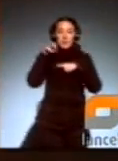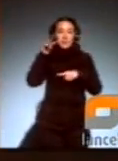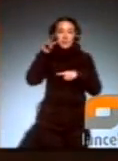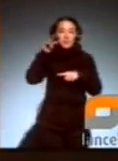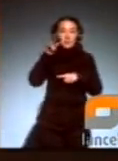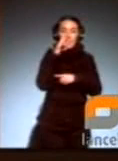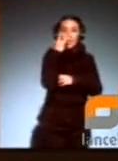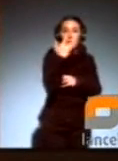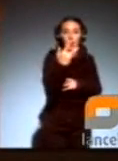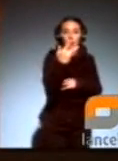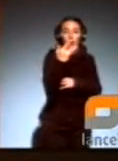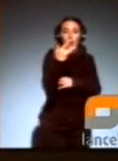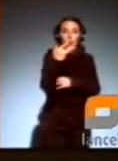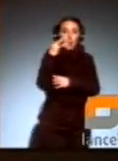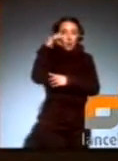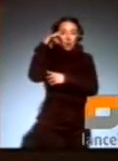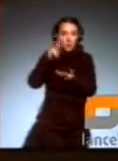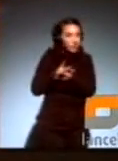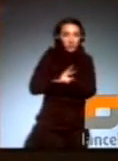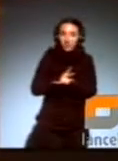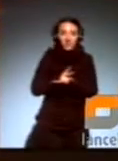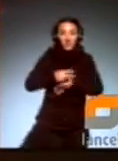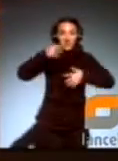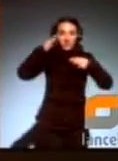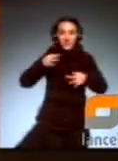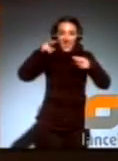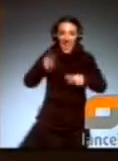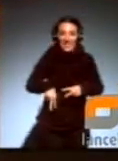verdad, era lo que vimos. Pero a partir de ahí,